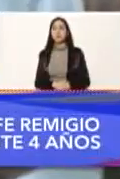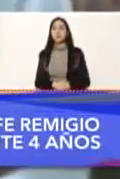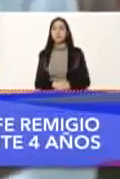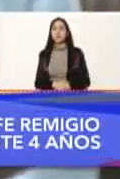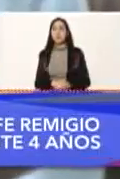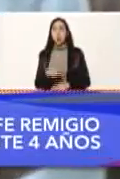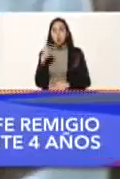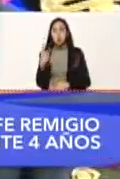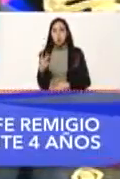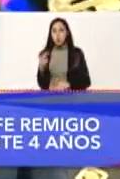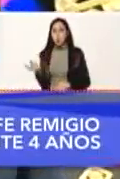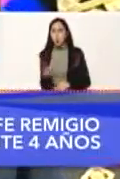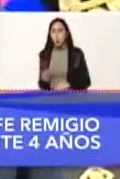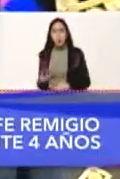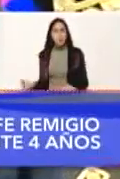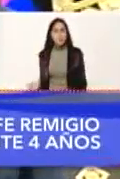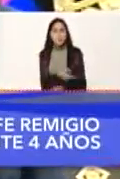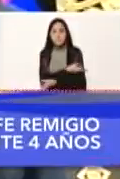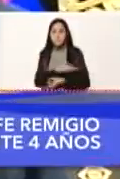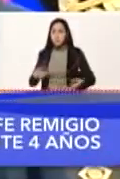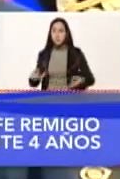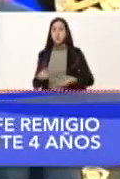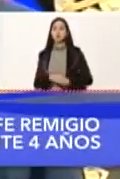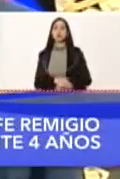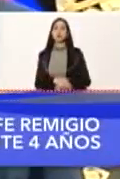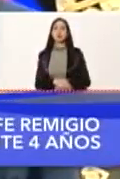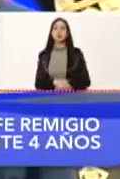Dos oficiales brillantes,